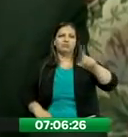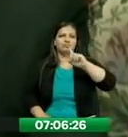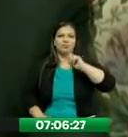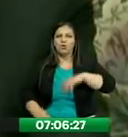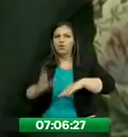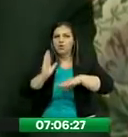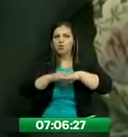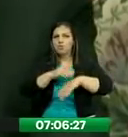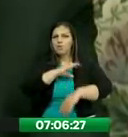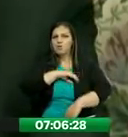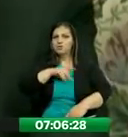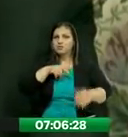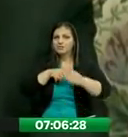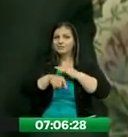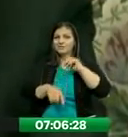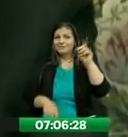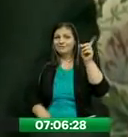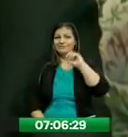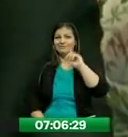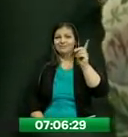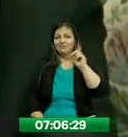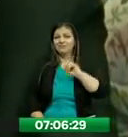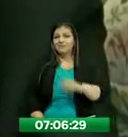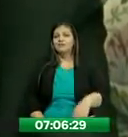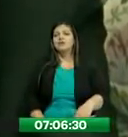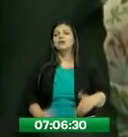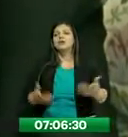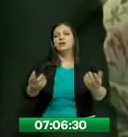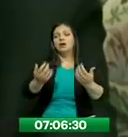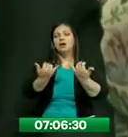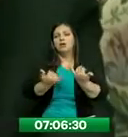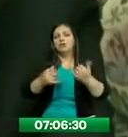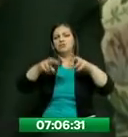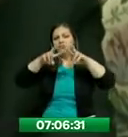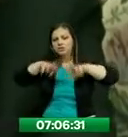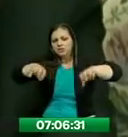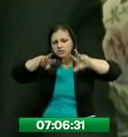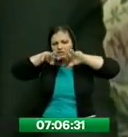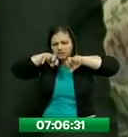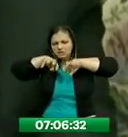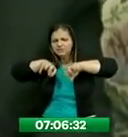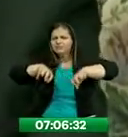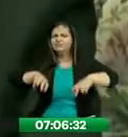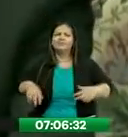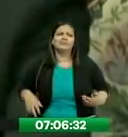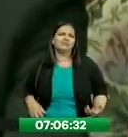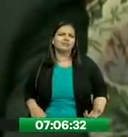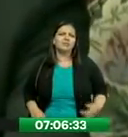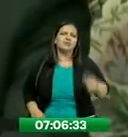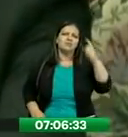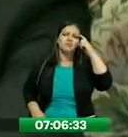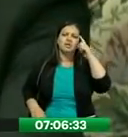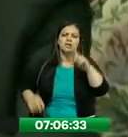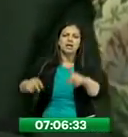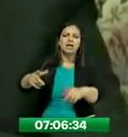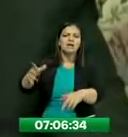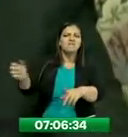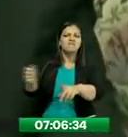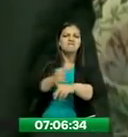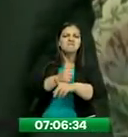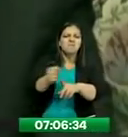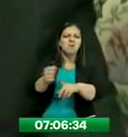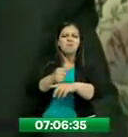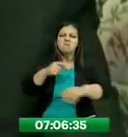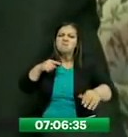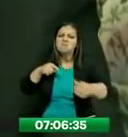policía. Entonces, este es un dato relevante para las investigaciones para saber si se trata de una muerte violenta que sucedió en la